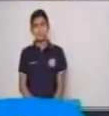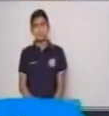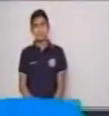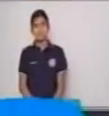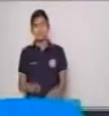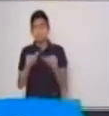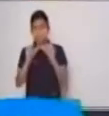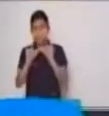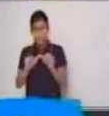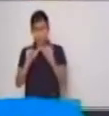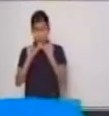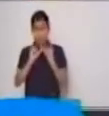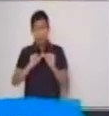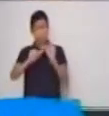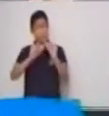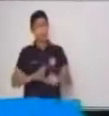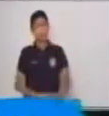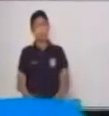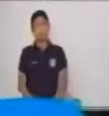Sigamos con el siguiente ejemplo.